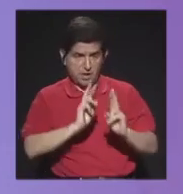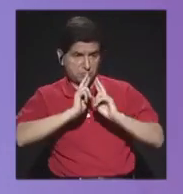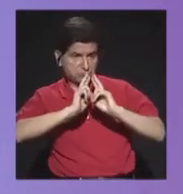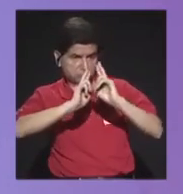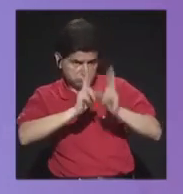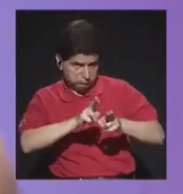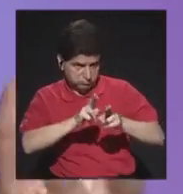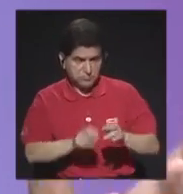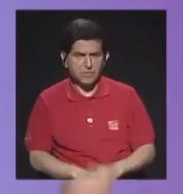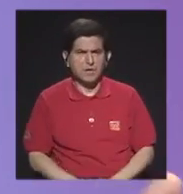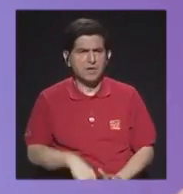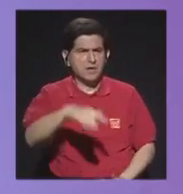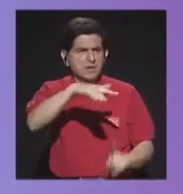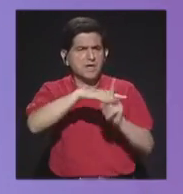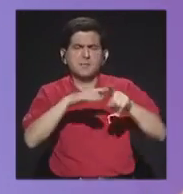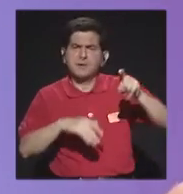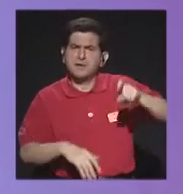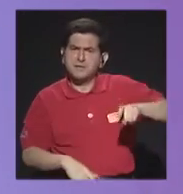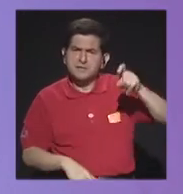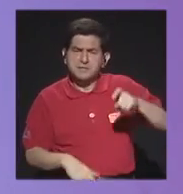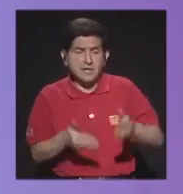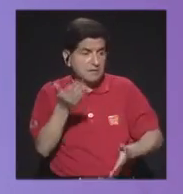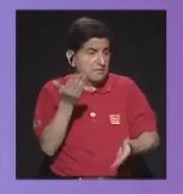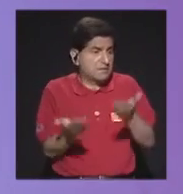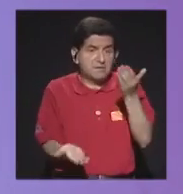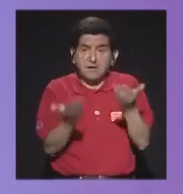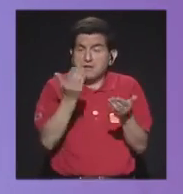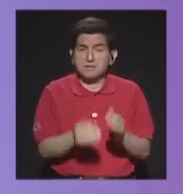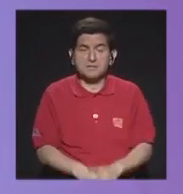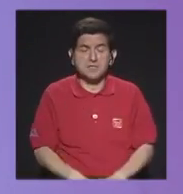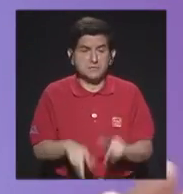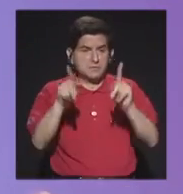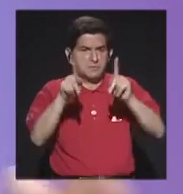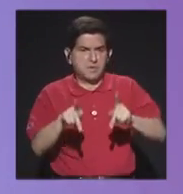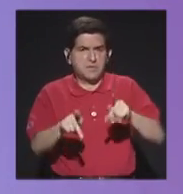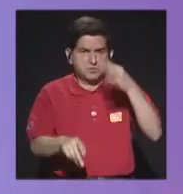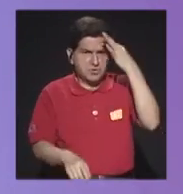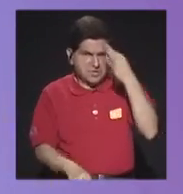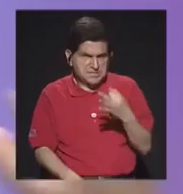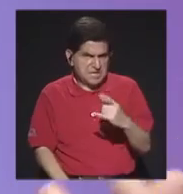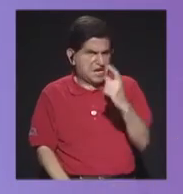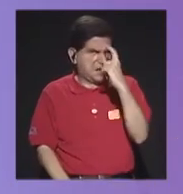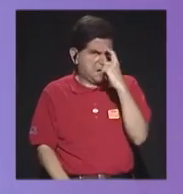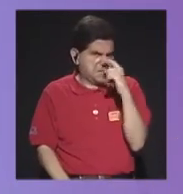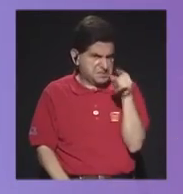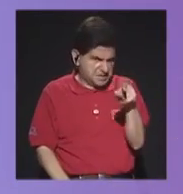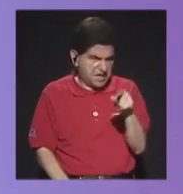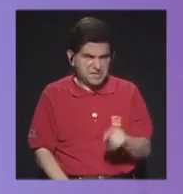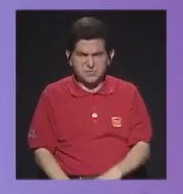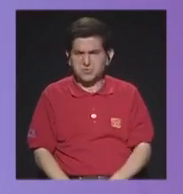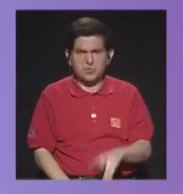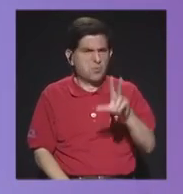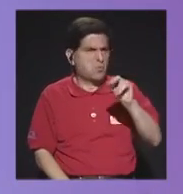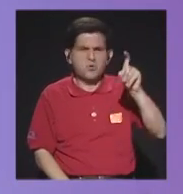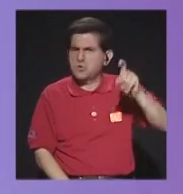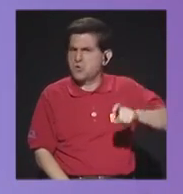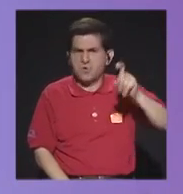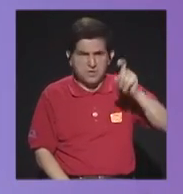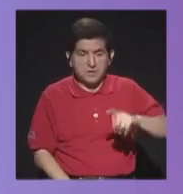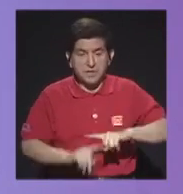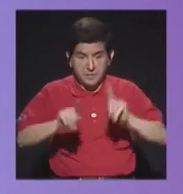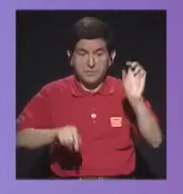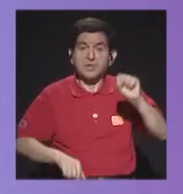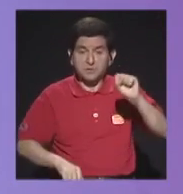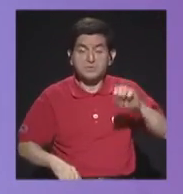y salieron necesidades que posiblemente muchos crean que Escazú, como es Escazú, no existen esas necesidades, pero